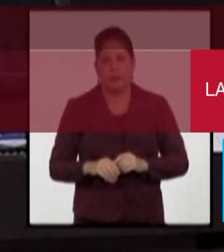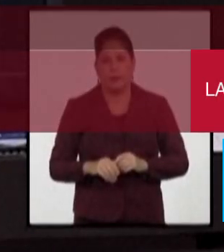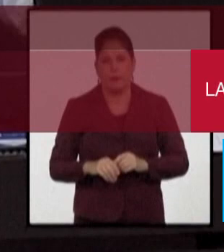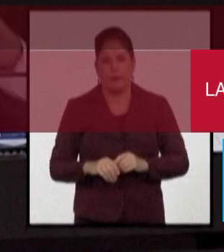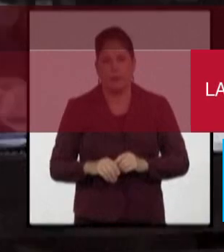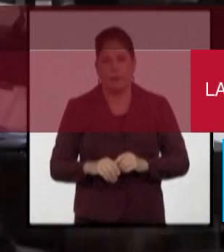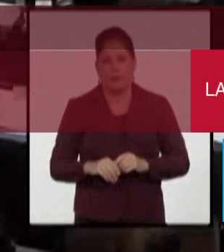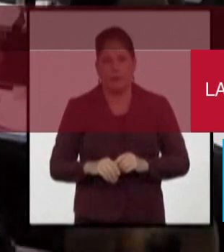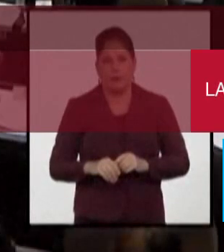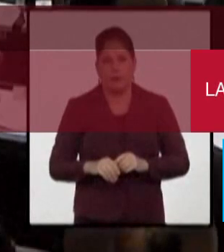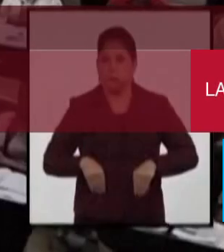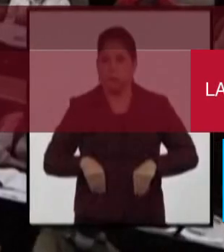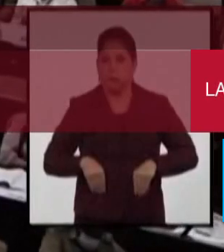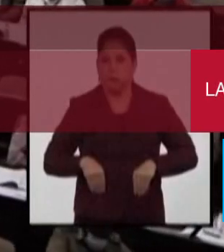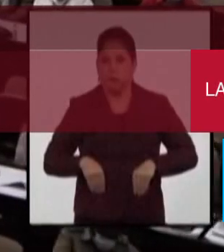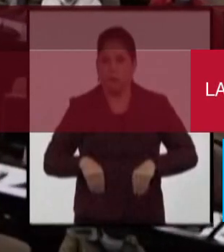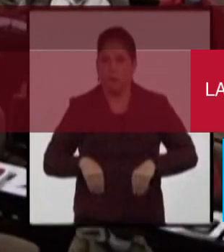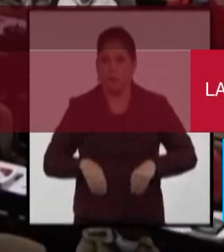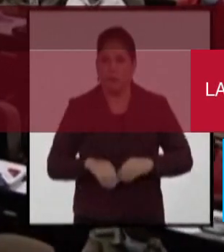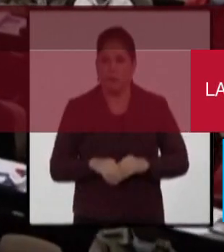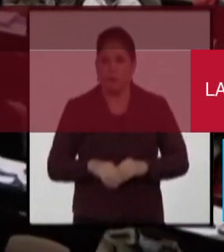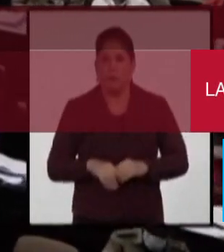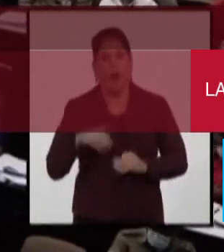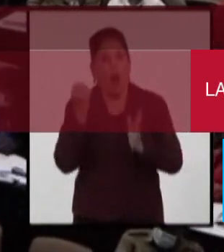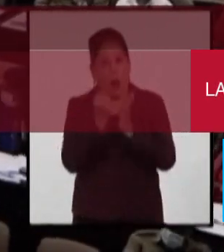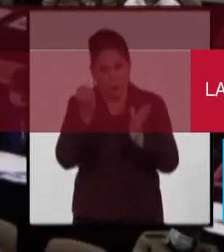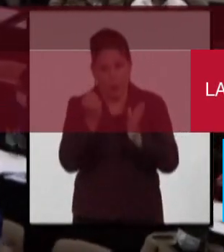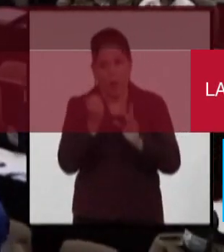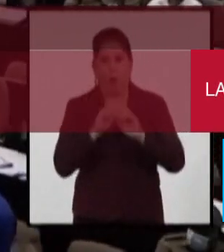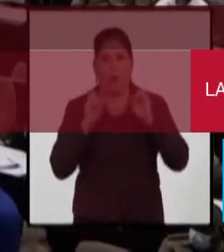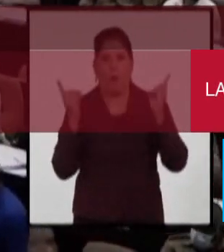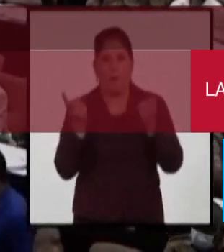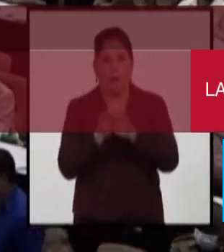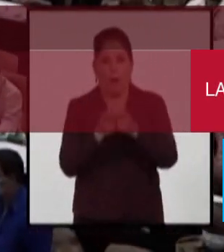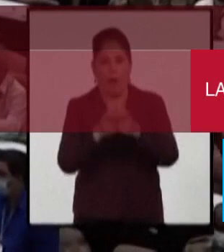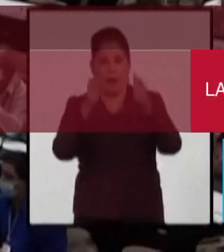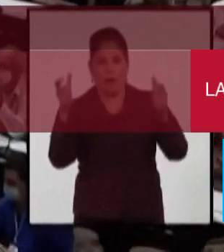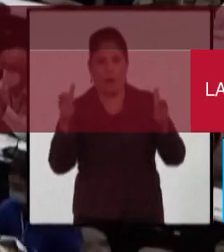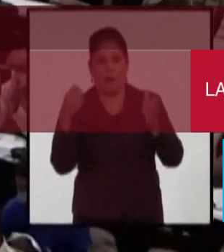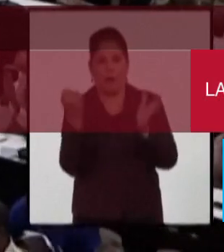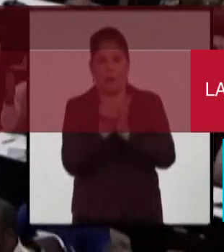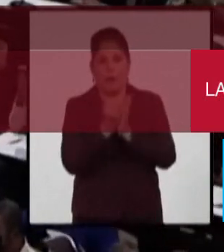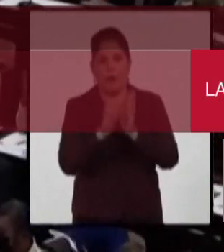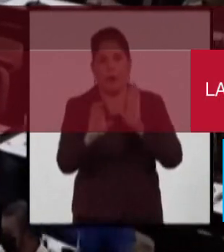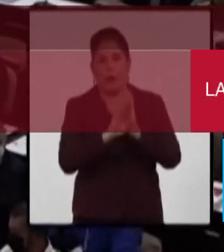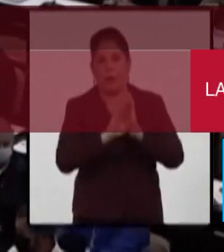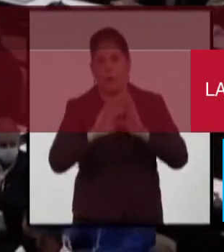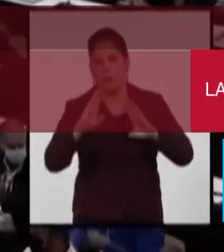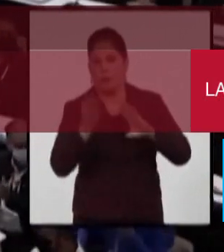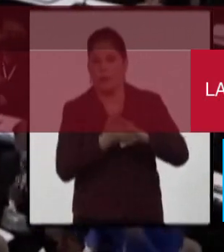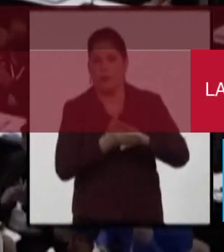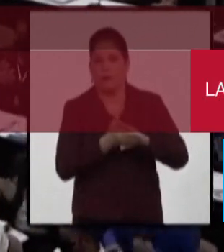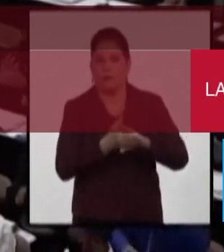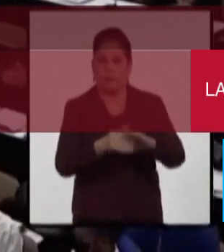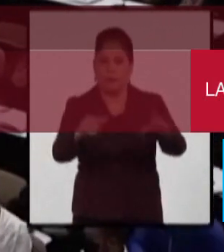creo que también es otro de los elementos que han caracterizado el proceso de reforma del actual Código de la Familia y lo